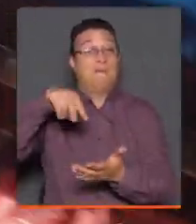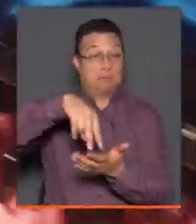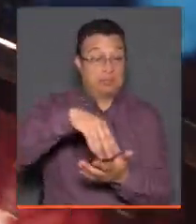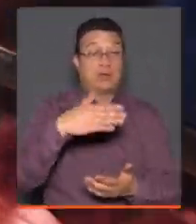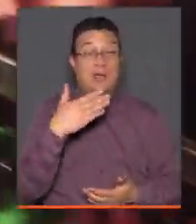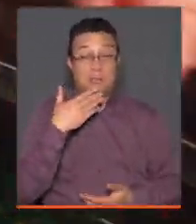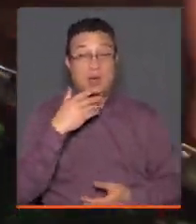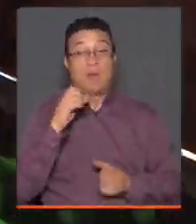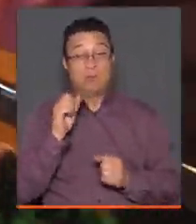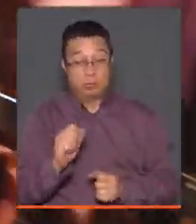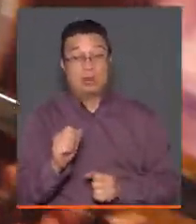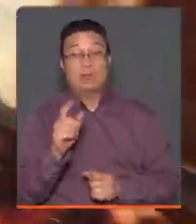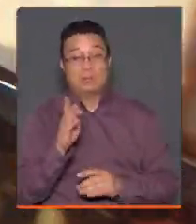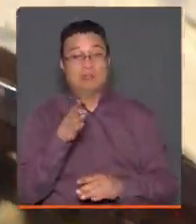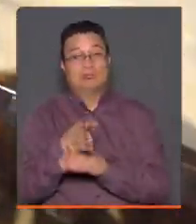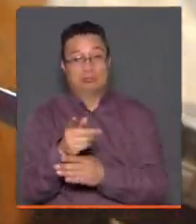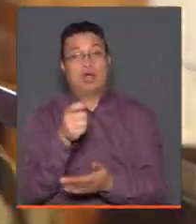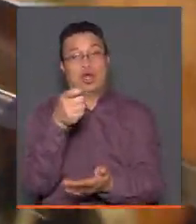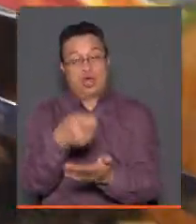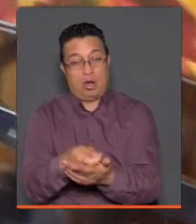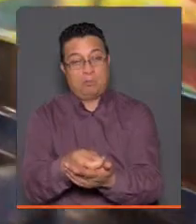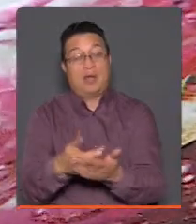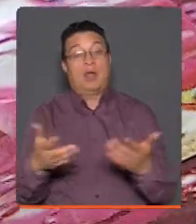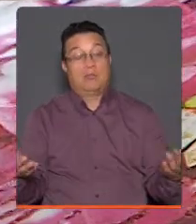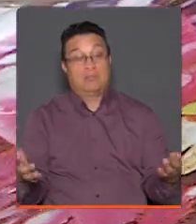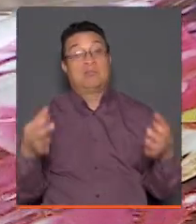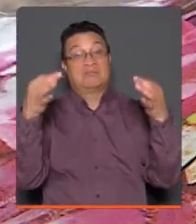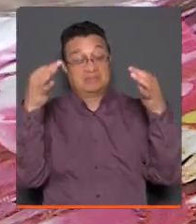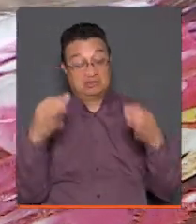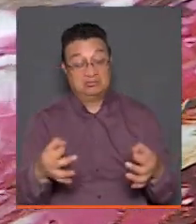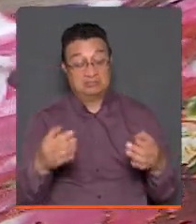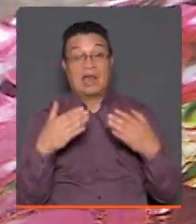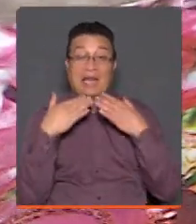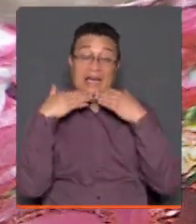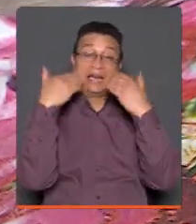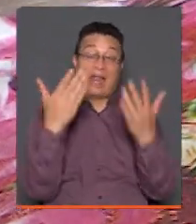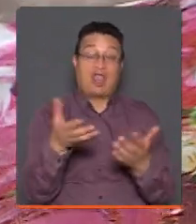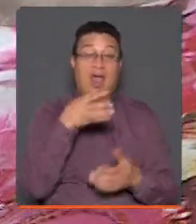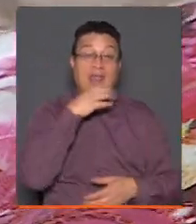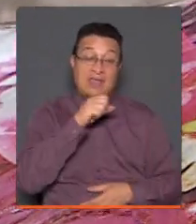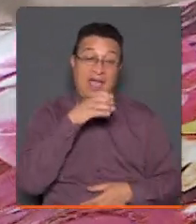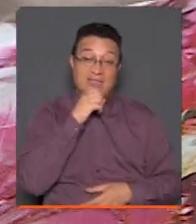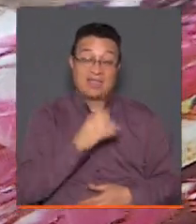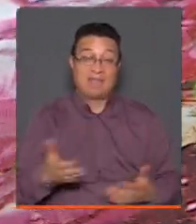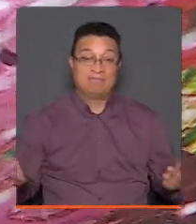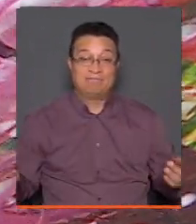ir en persona a hacer la compra y así asegurar el regalo de Navidad.